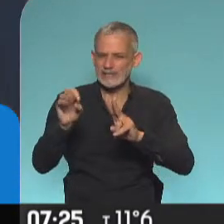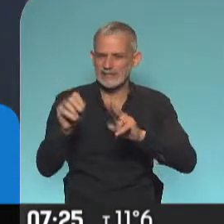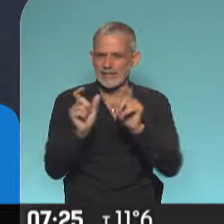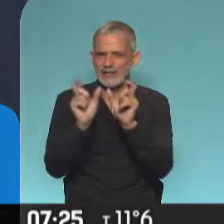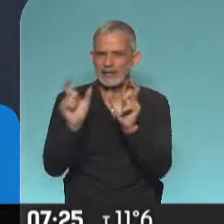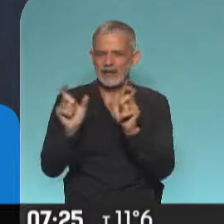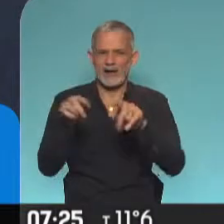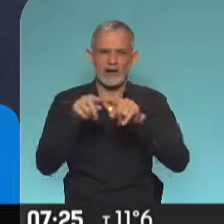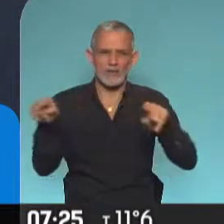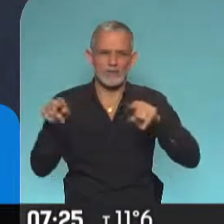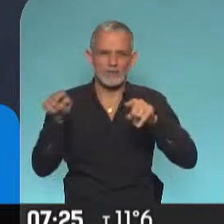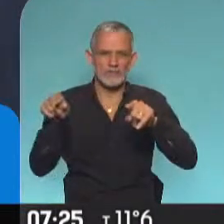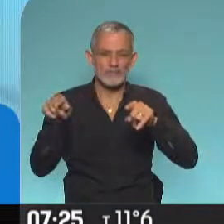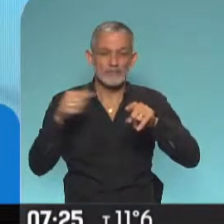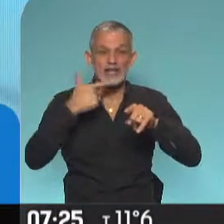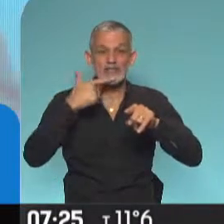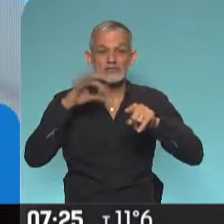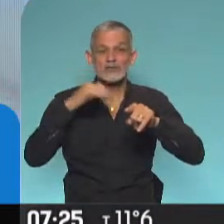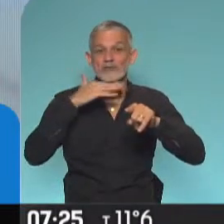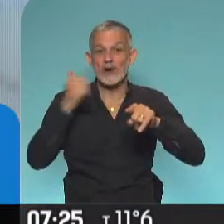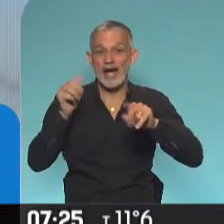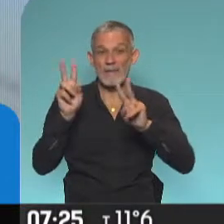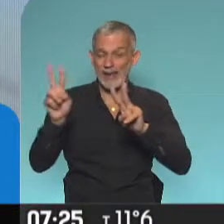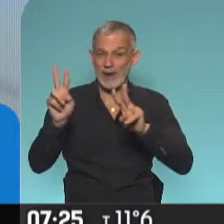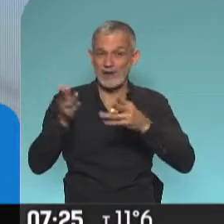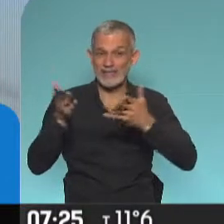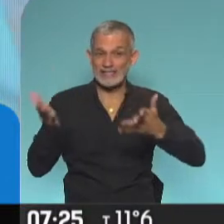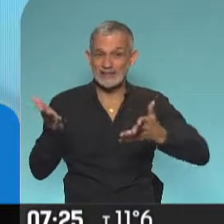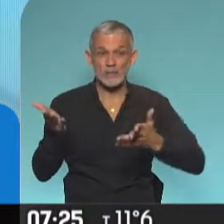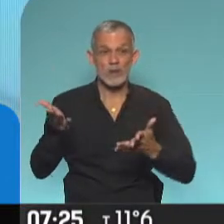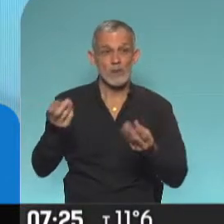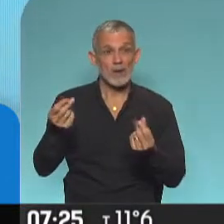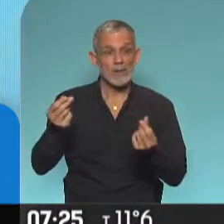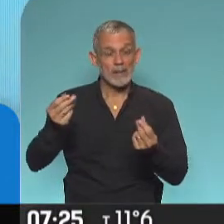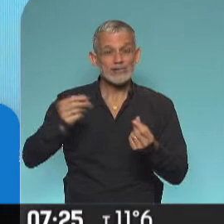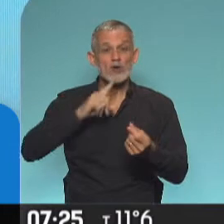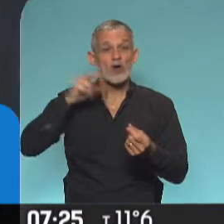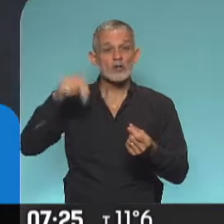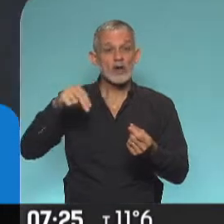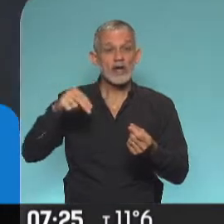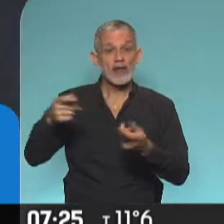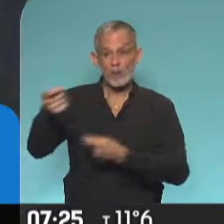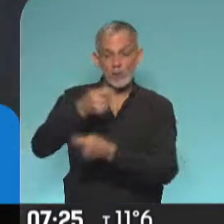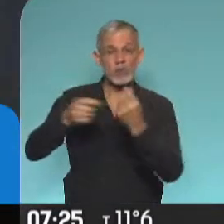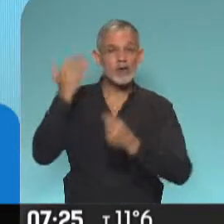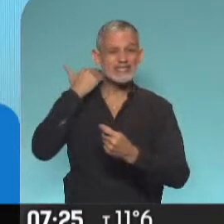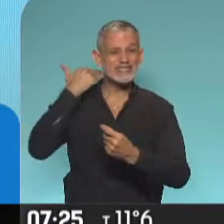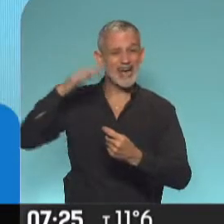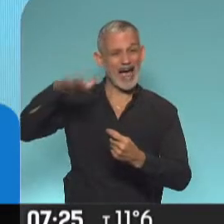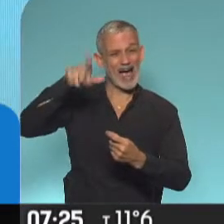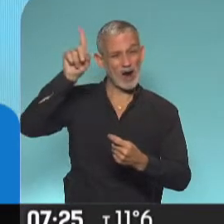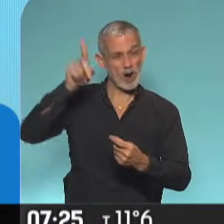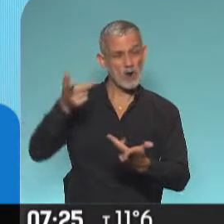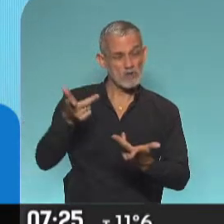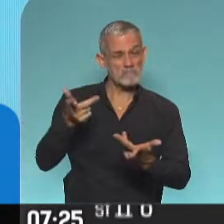peronista? ¿En función de qué? ¿De la baja de retenciones? No, en función de que está subiendo mucho el precio de la tonelada en el mercado de Chicago y lo que siempre se